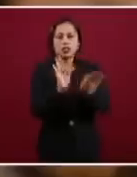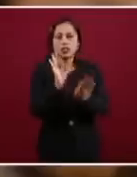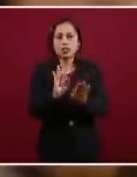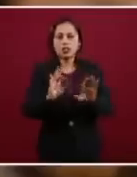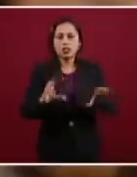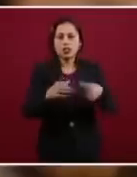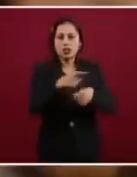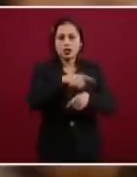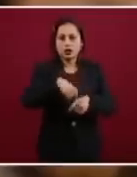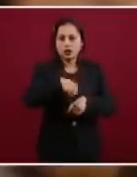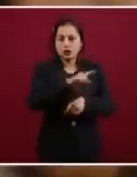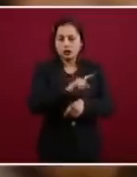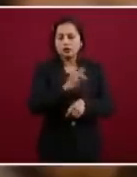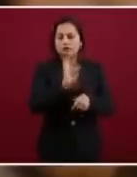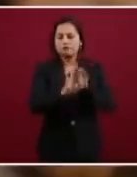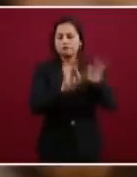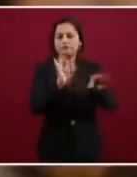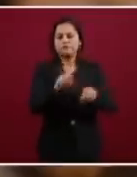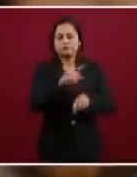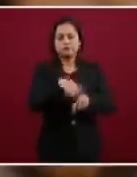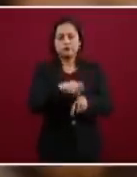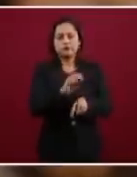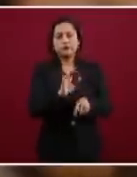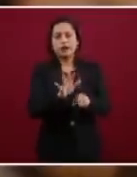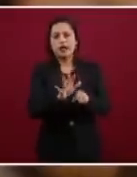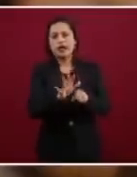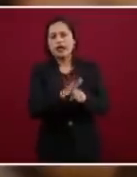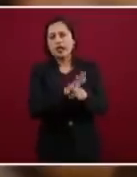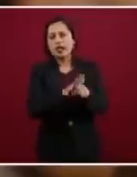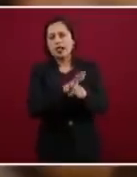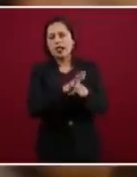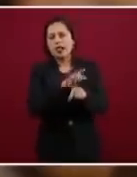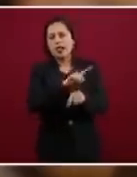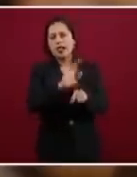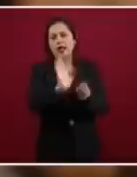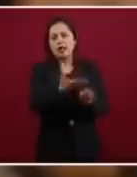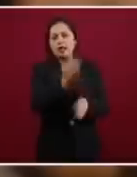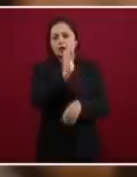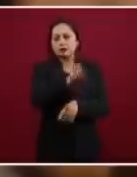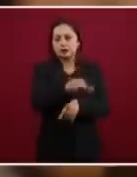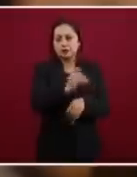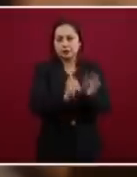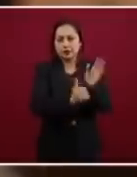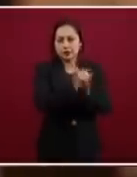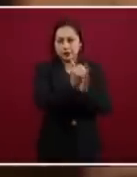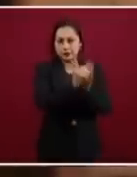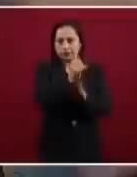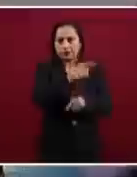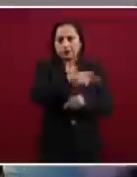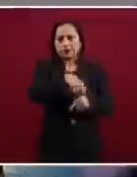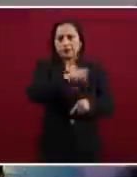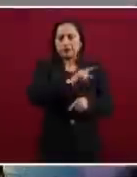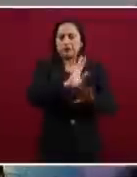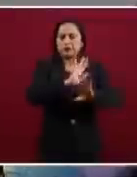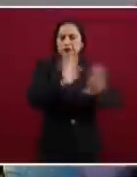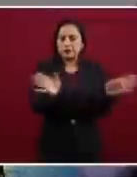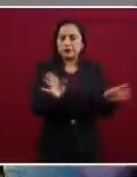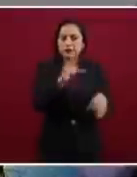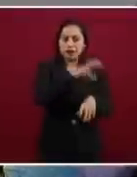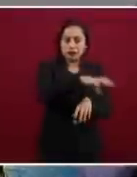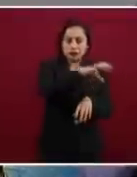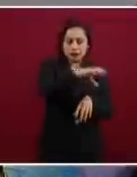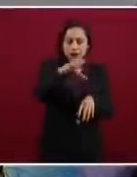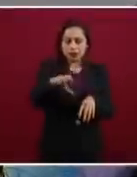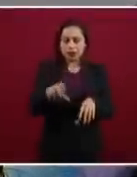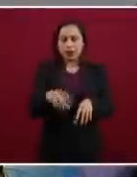acepten la la presa ya llevan ocho pueblos no es sólo de este sexenio es efectivamente ser